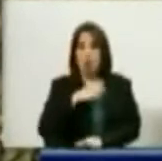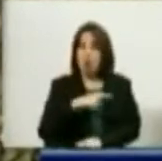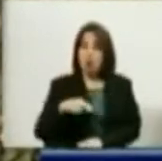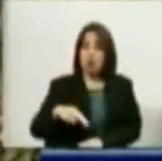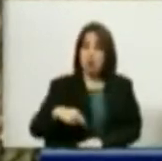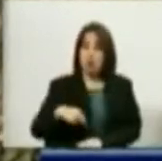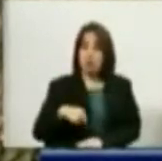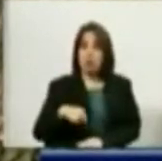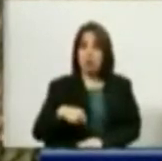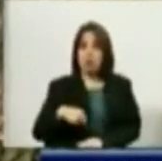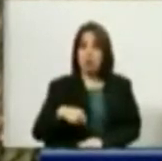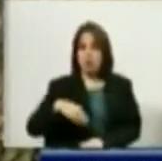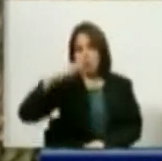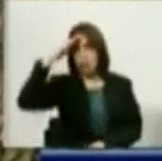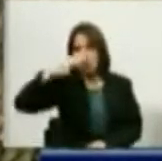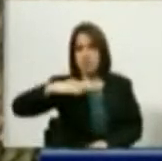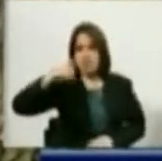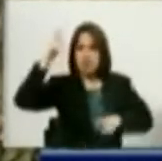Chávez